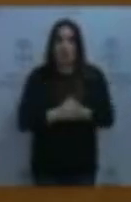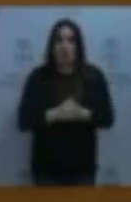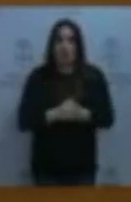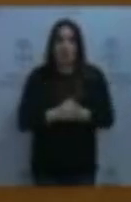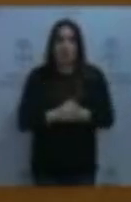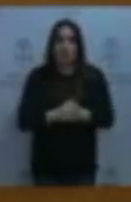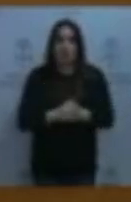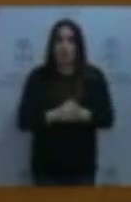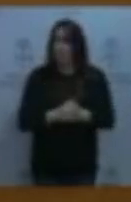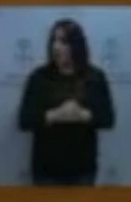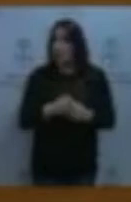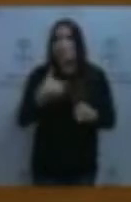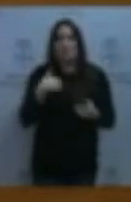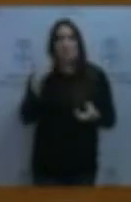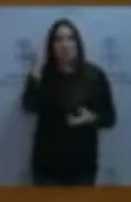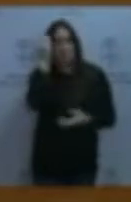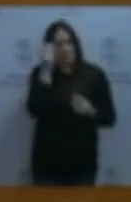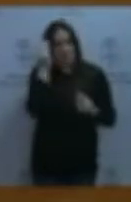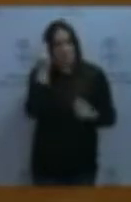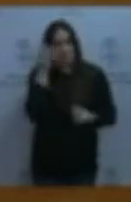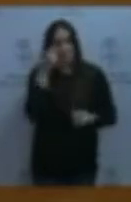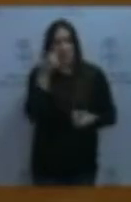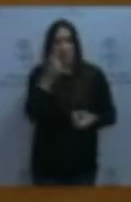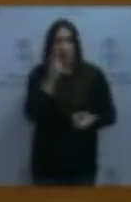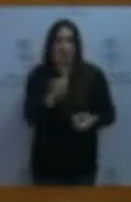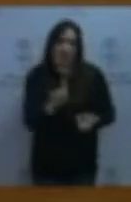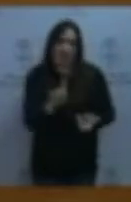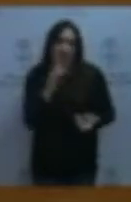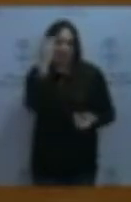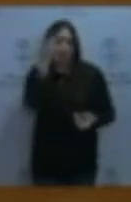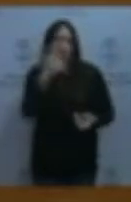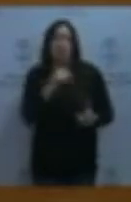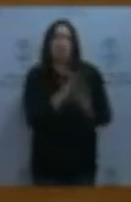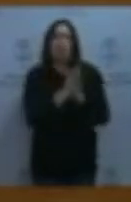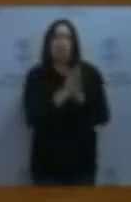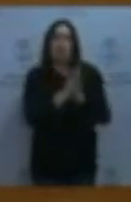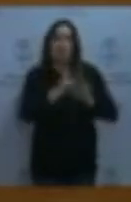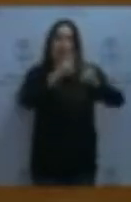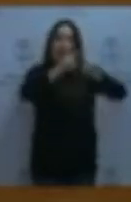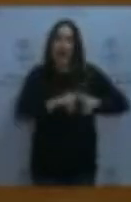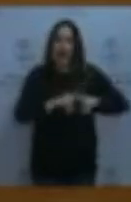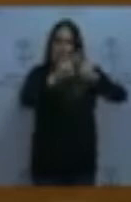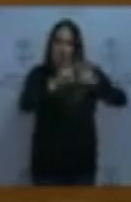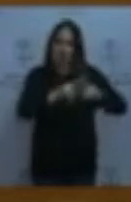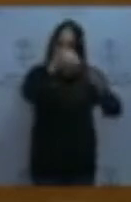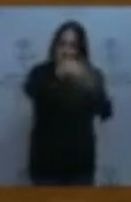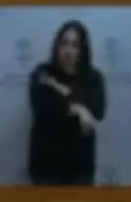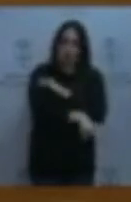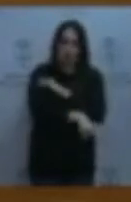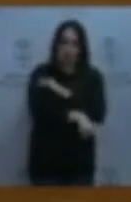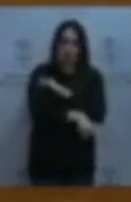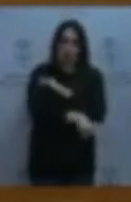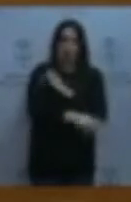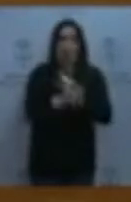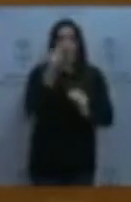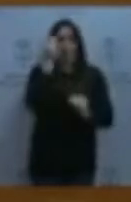Yo también abarrunto, y por eso solicitamos una auditoría refecha, que los resultados